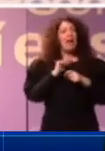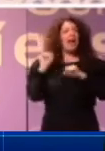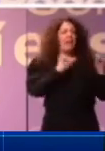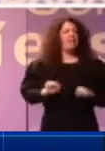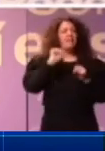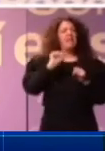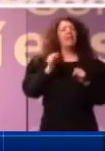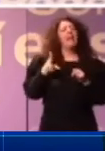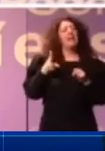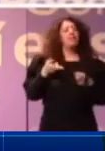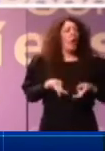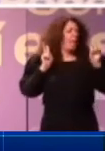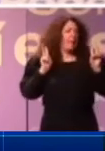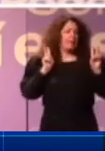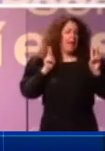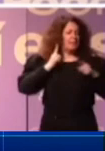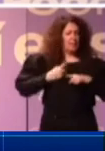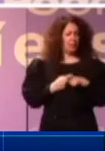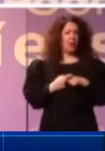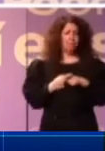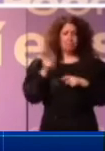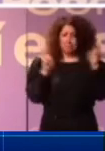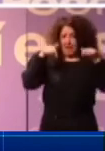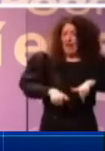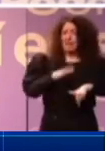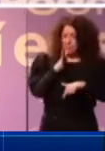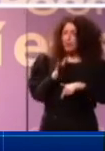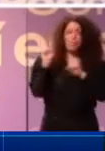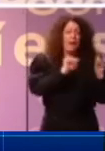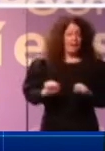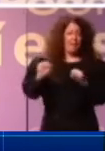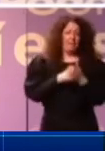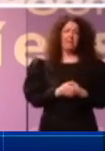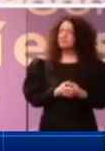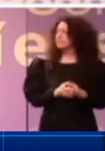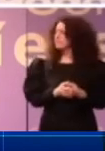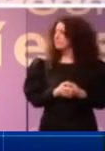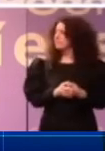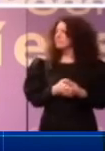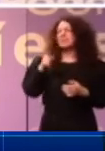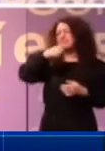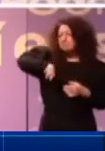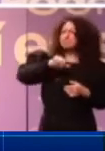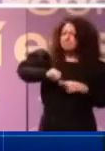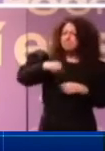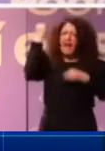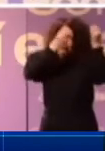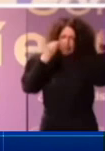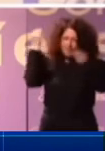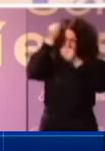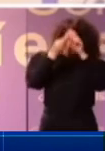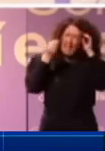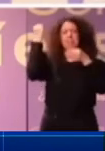Todos los violadores, agresores y demás están en la calle, han disminuido el tipo penal en la franja